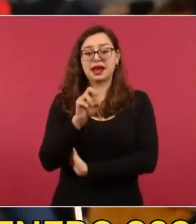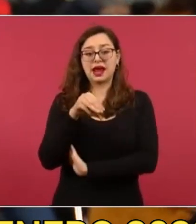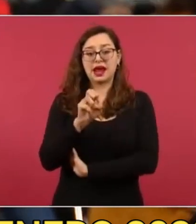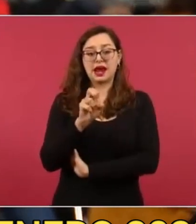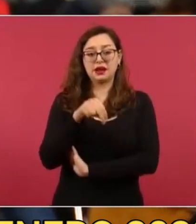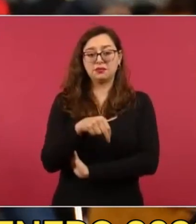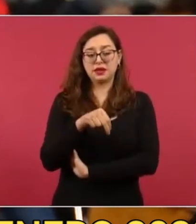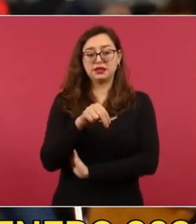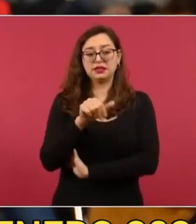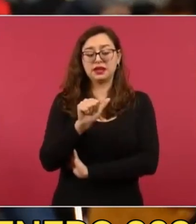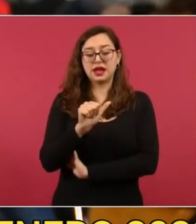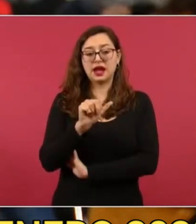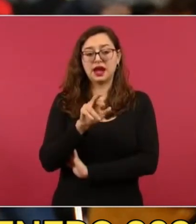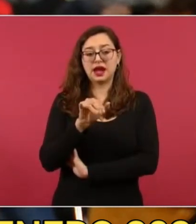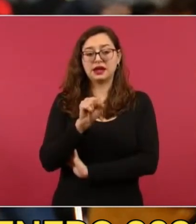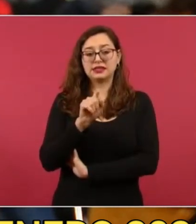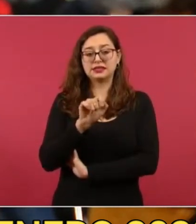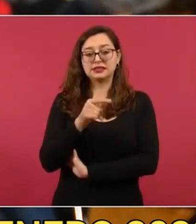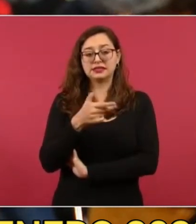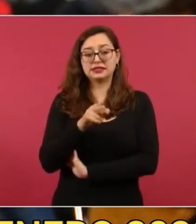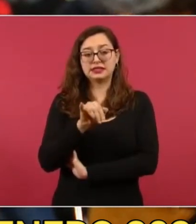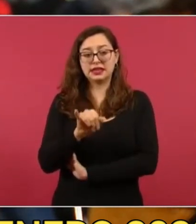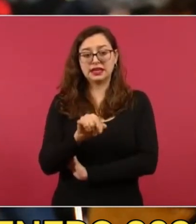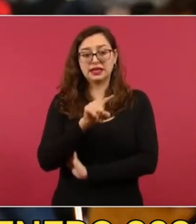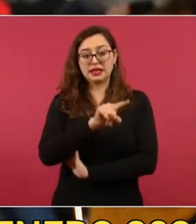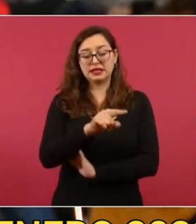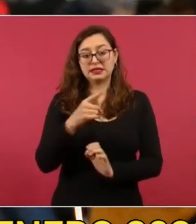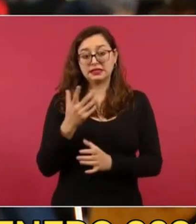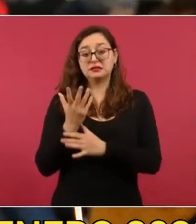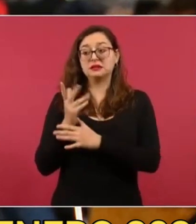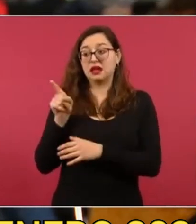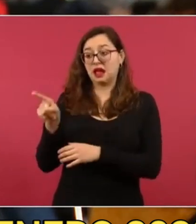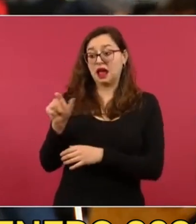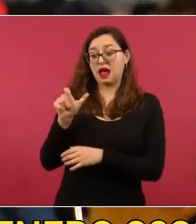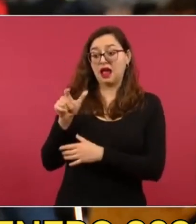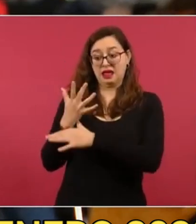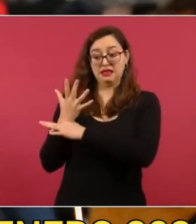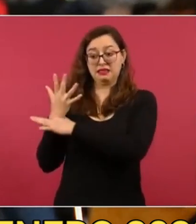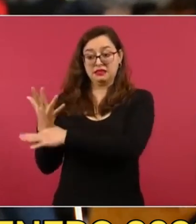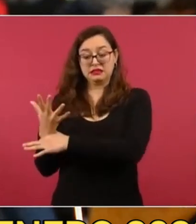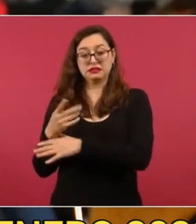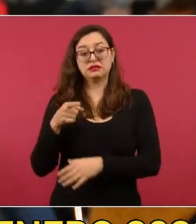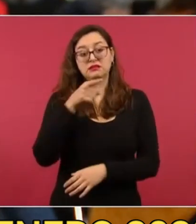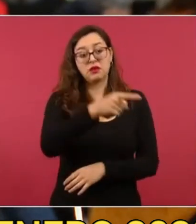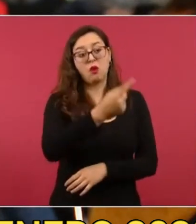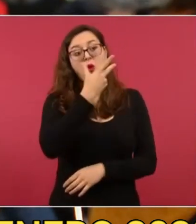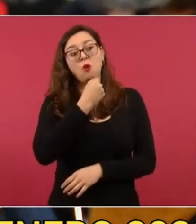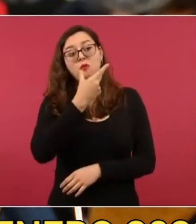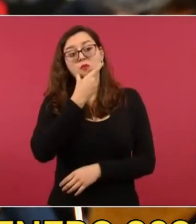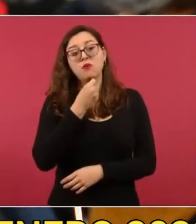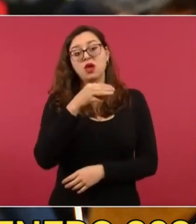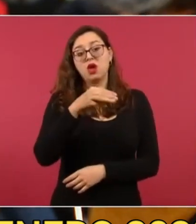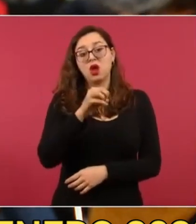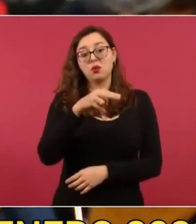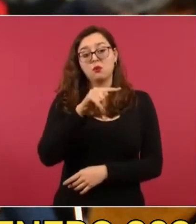un subprocurador con apellido Óscar Montes de Oca le había pedido dinero a su abogado para